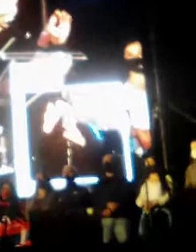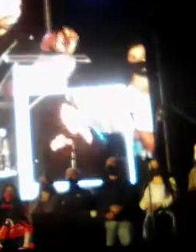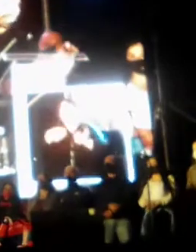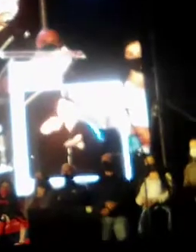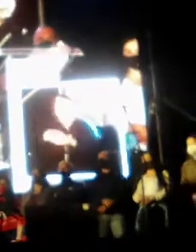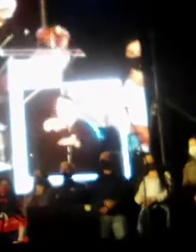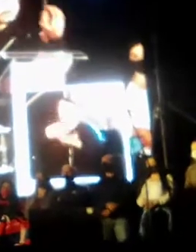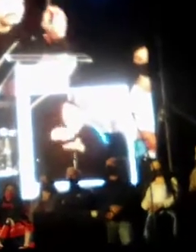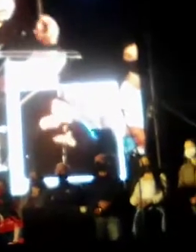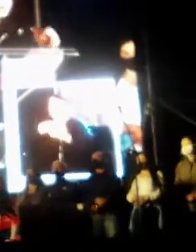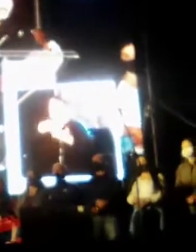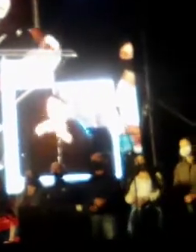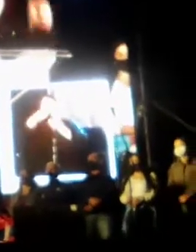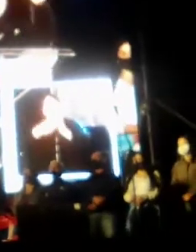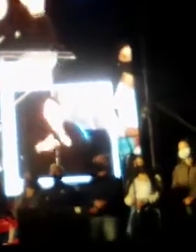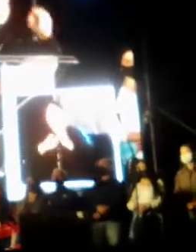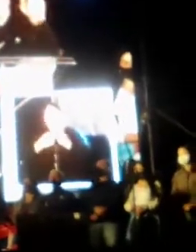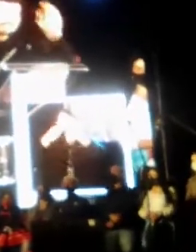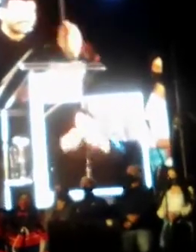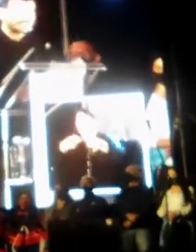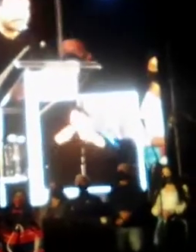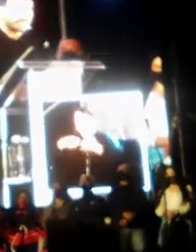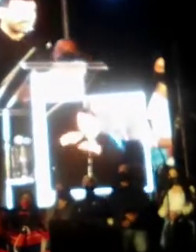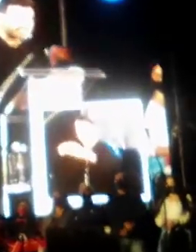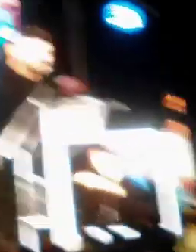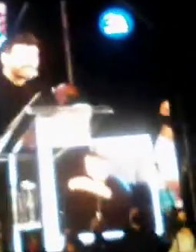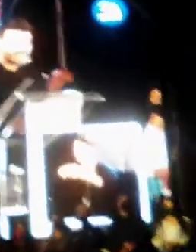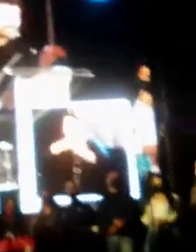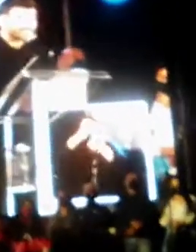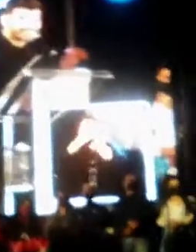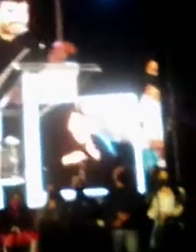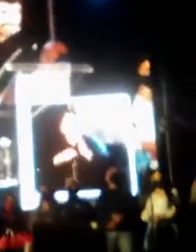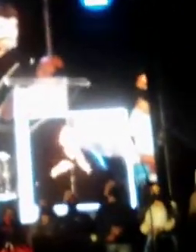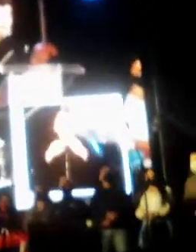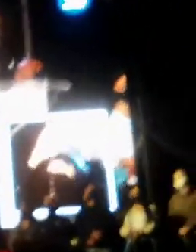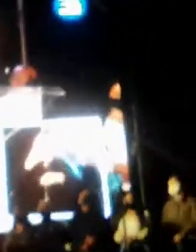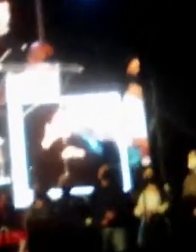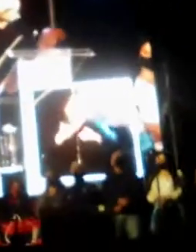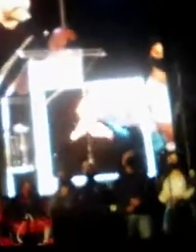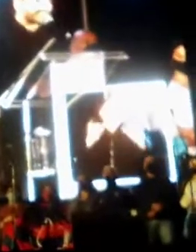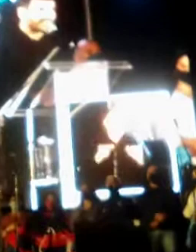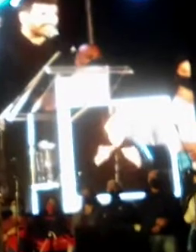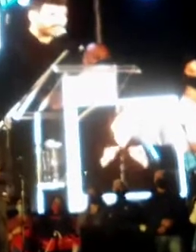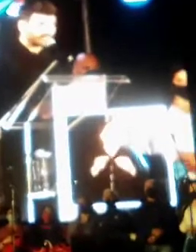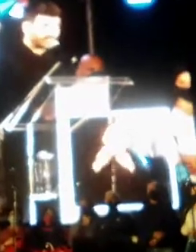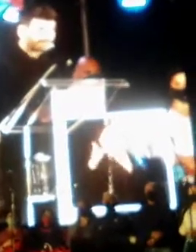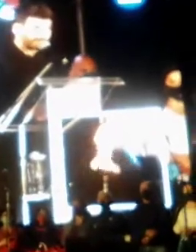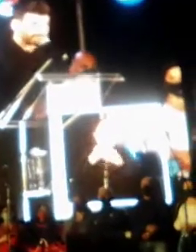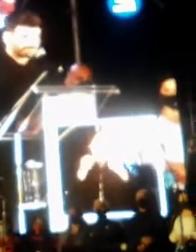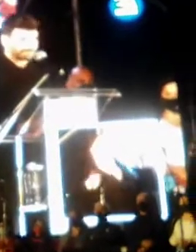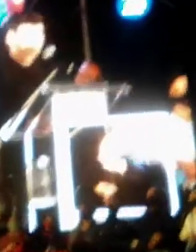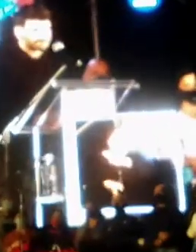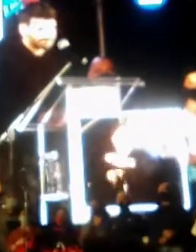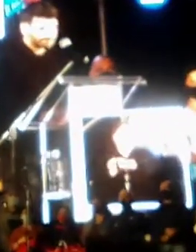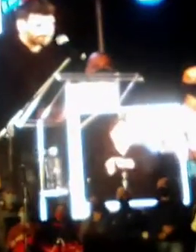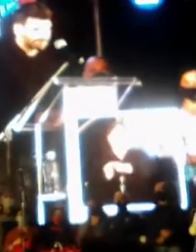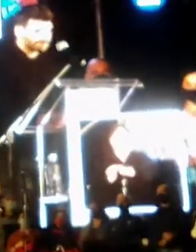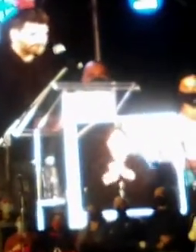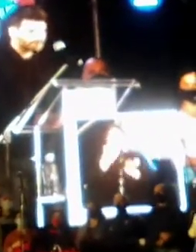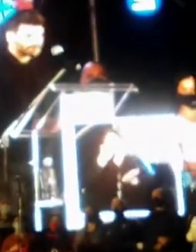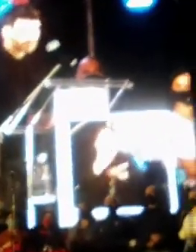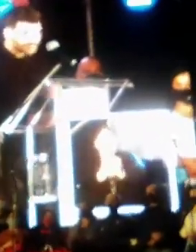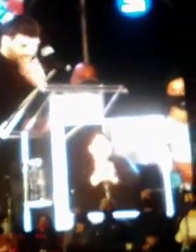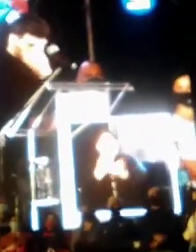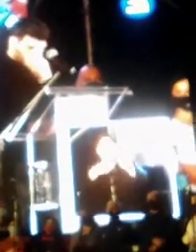buena pagadora, aunque haya pagado correctamente todos los meses, a los 30 días puede ser desalojada. En resumen,